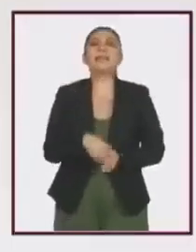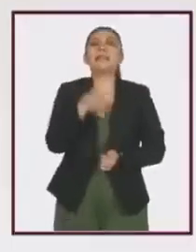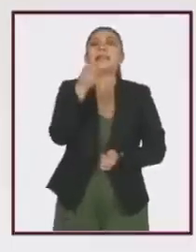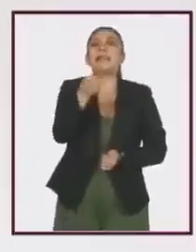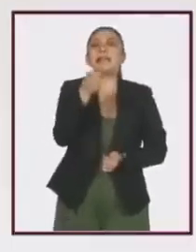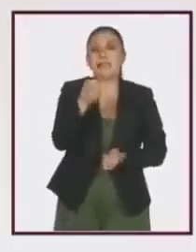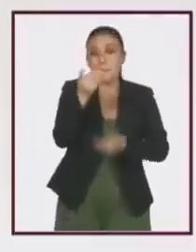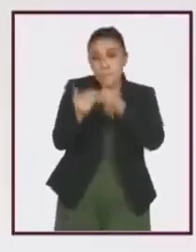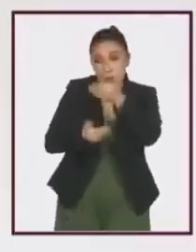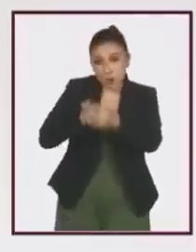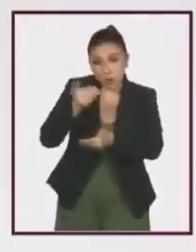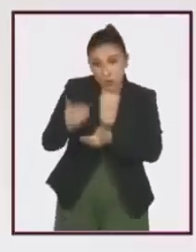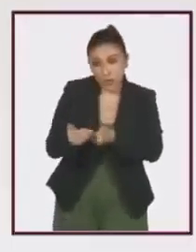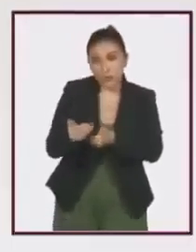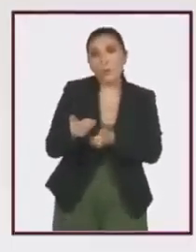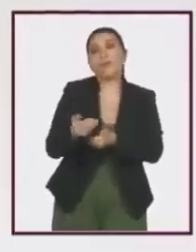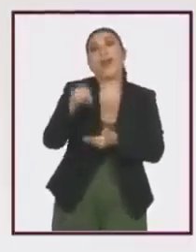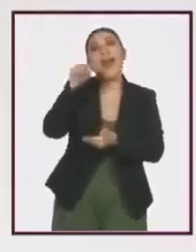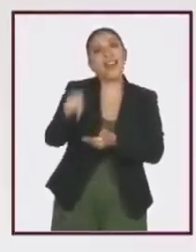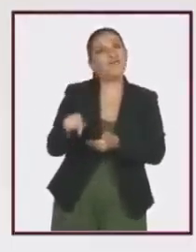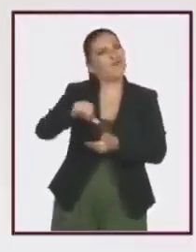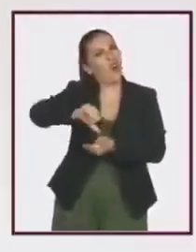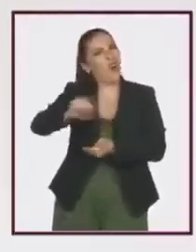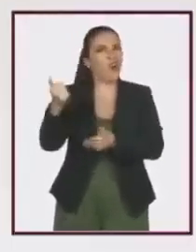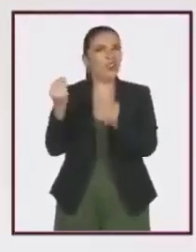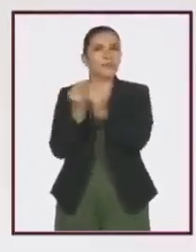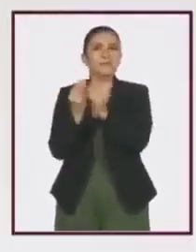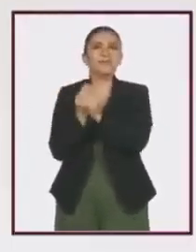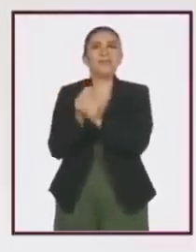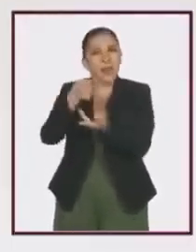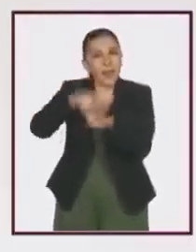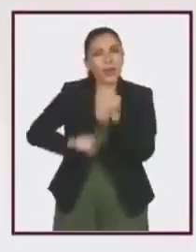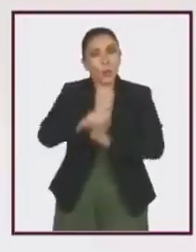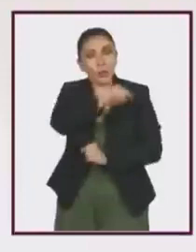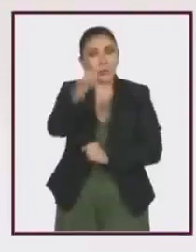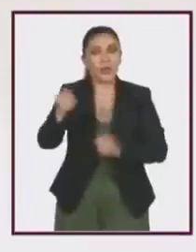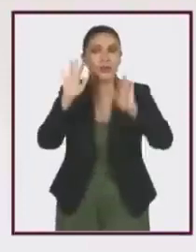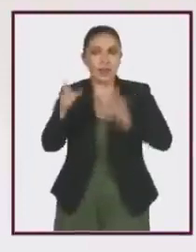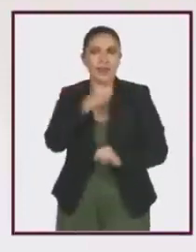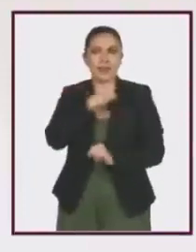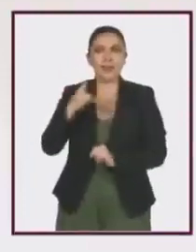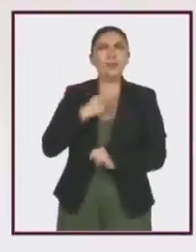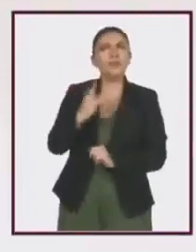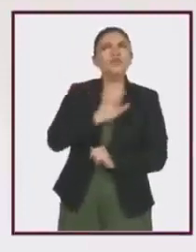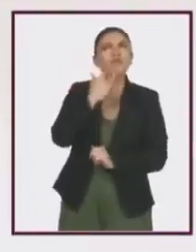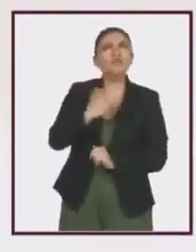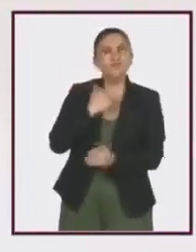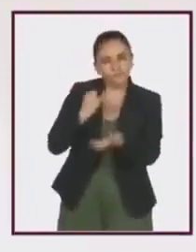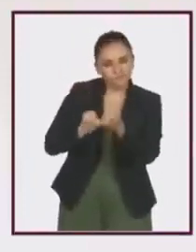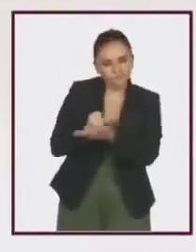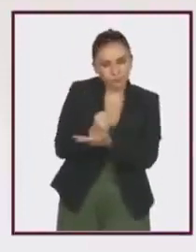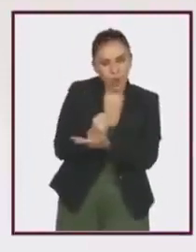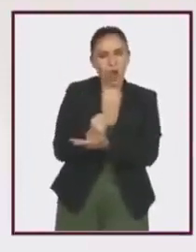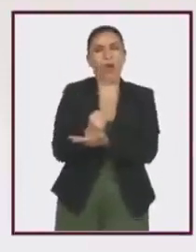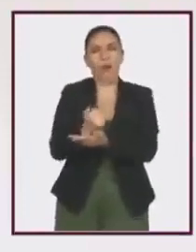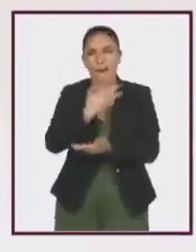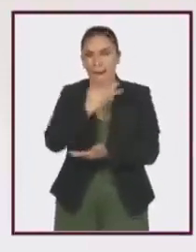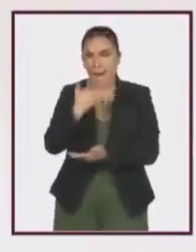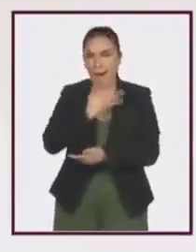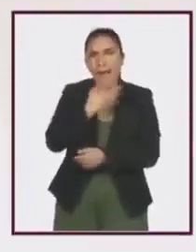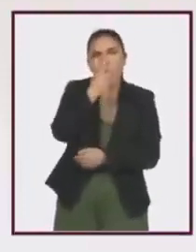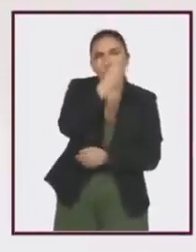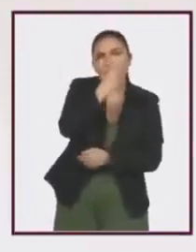Este proceso en donde ya ustedes tendrán que determinar cómo está